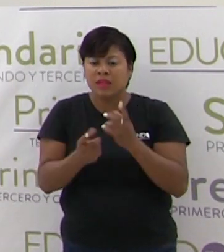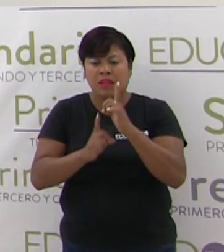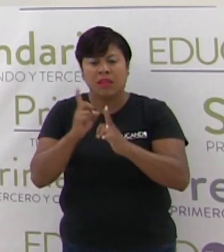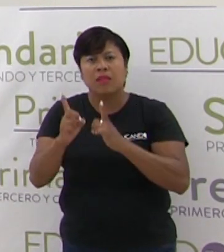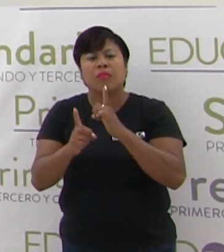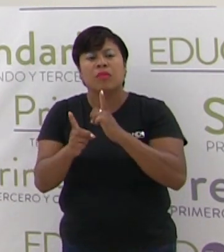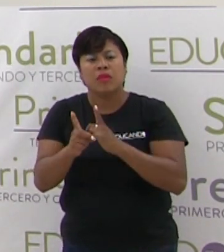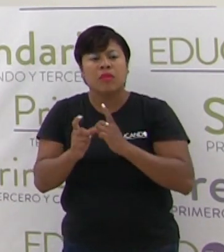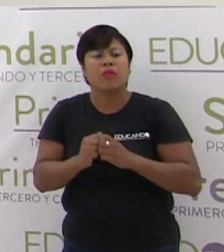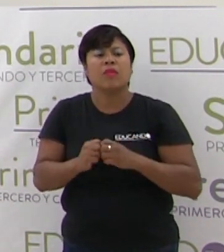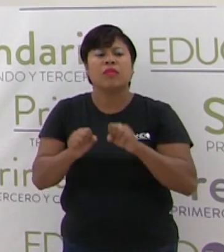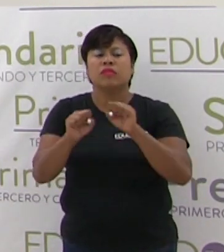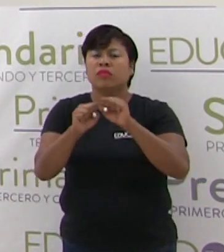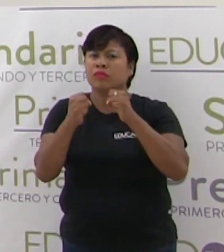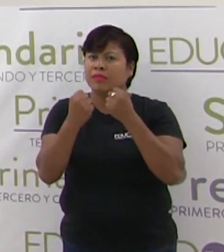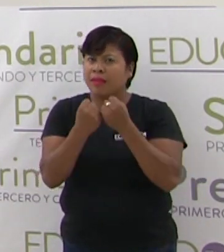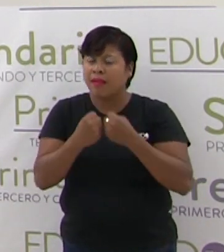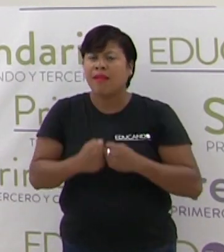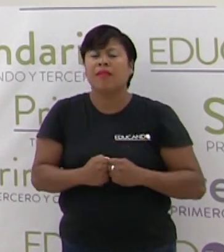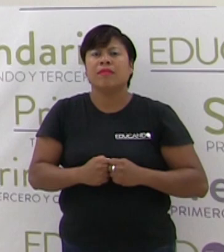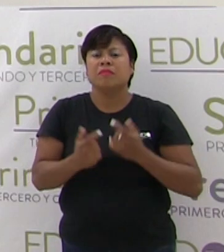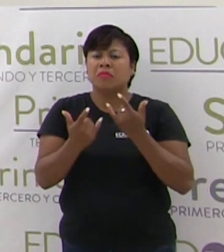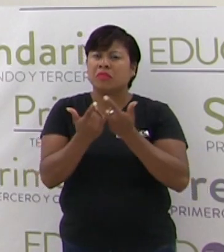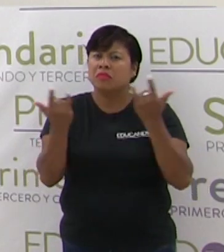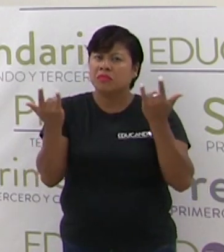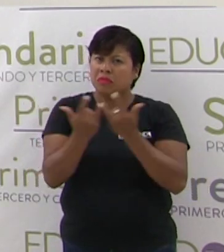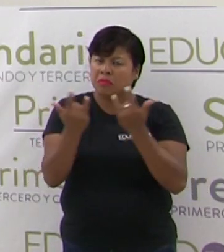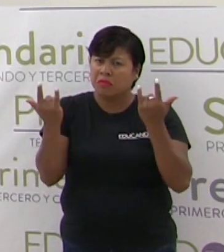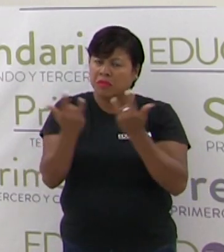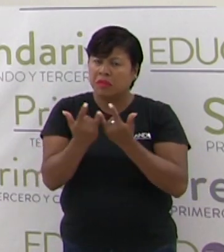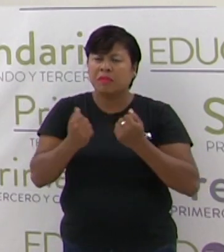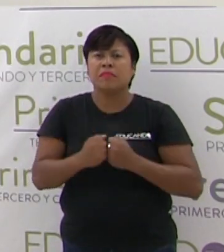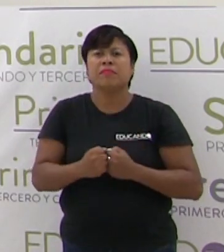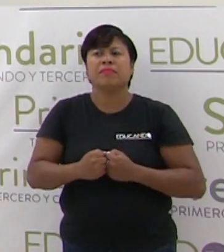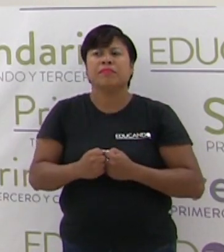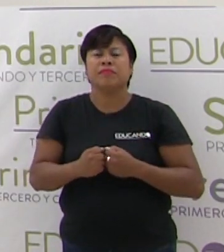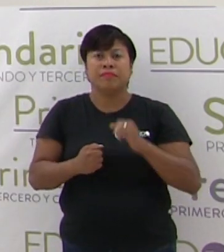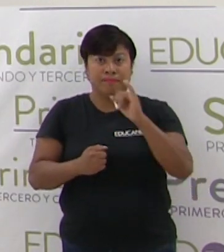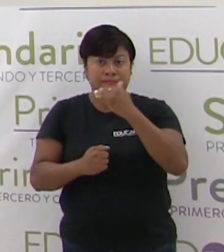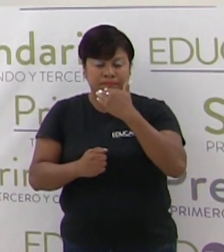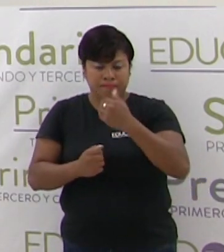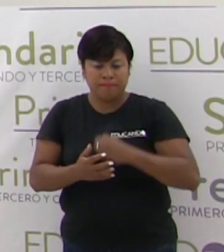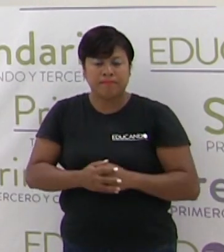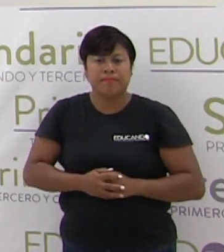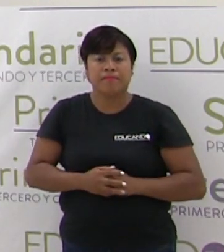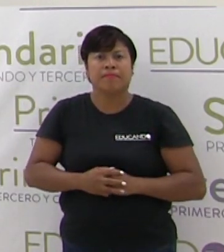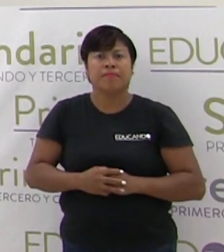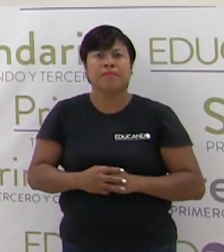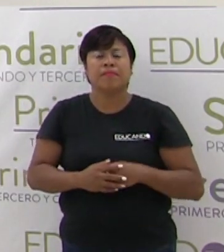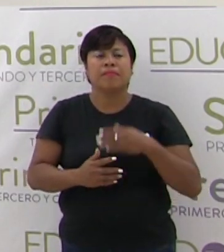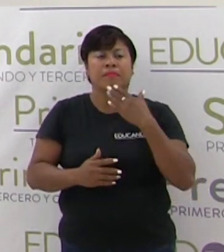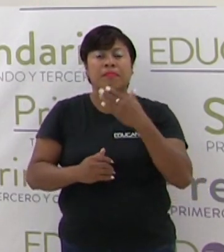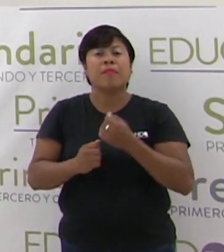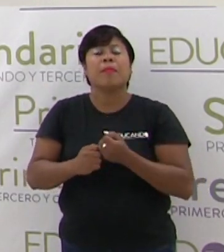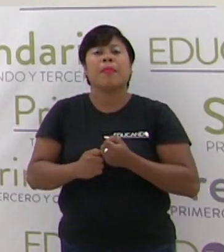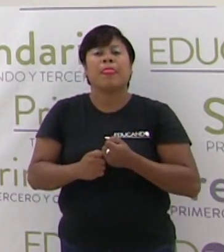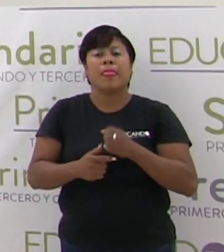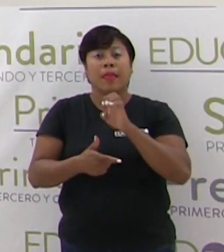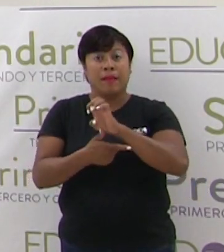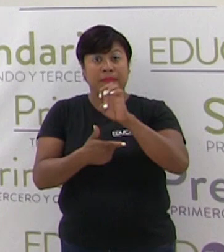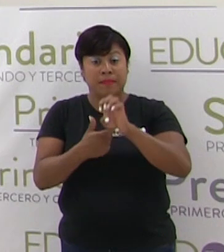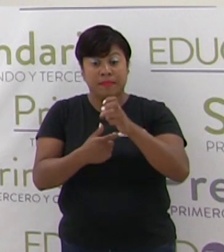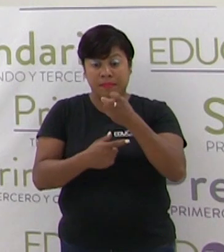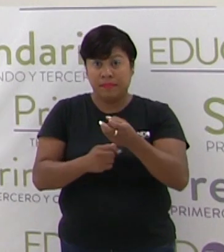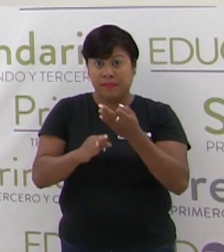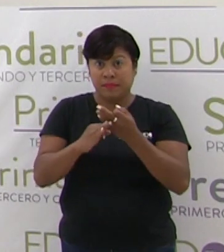crónicas de deportes, de sociales, históricas, ¿verdad? Muy bien. Bien, entonces